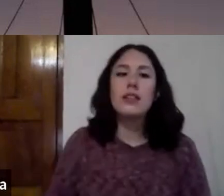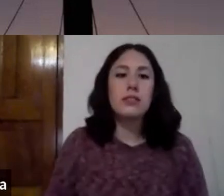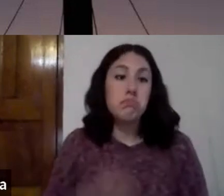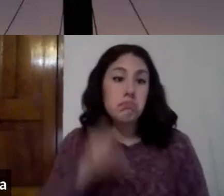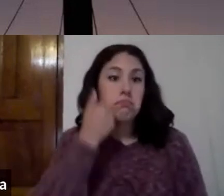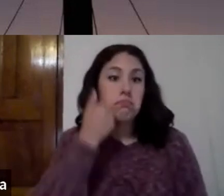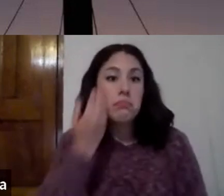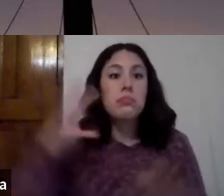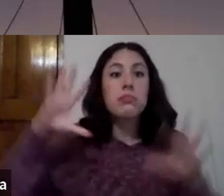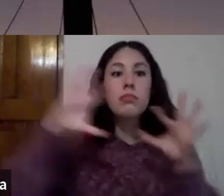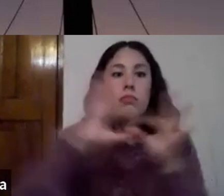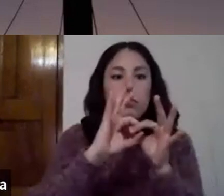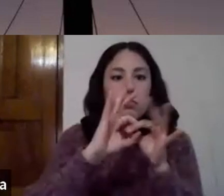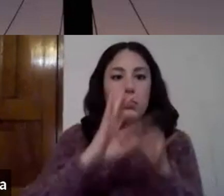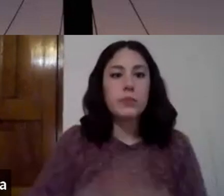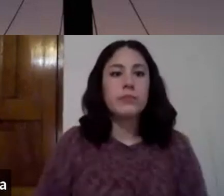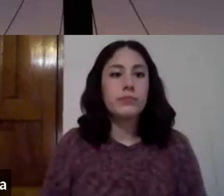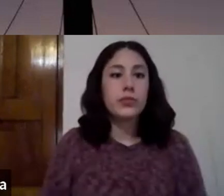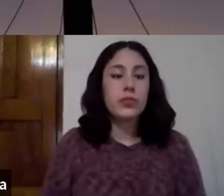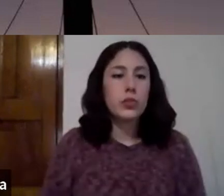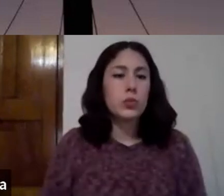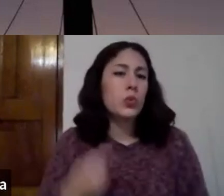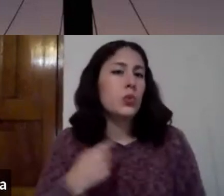conmigo y contigo.